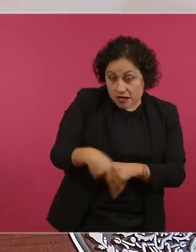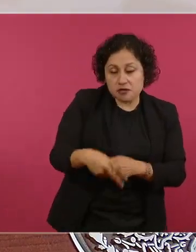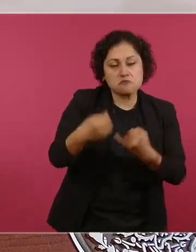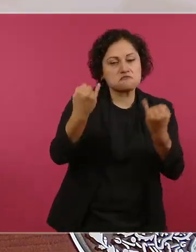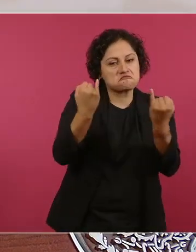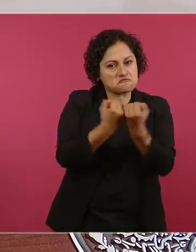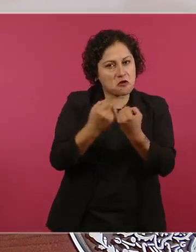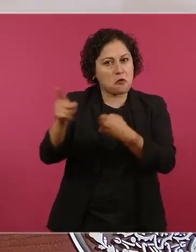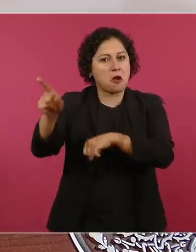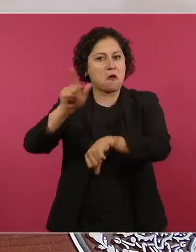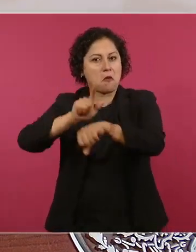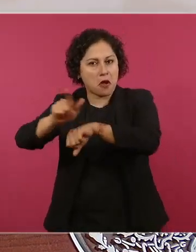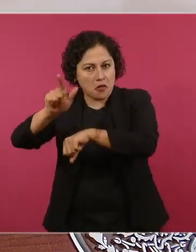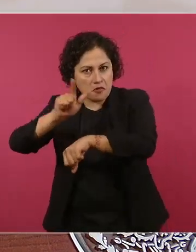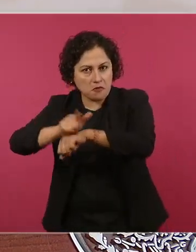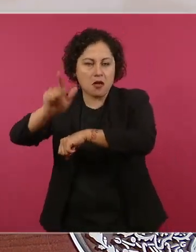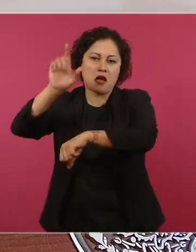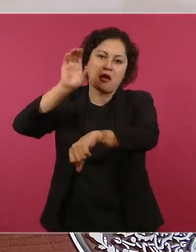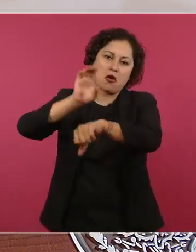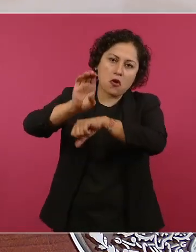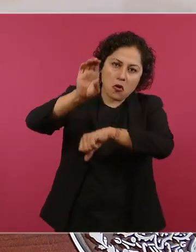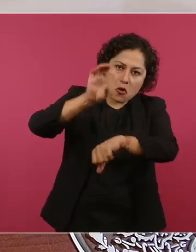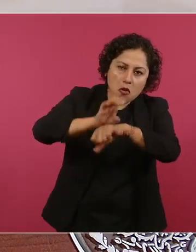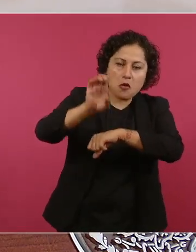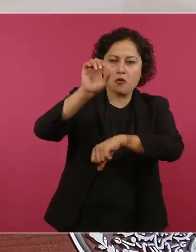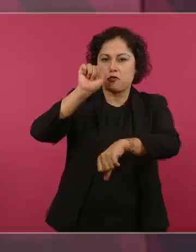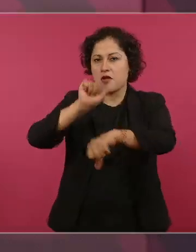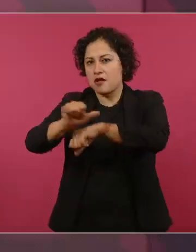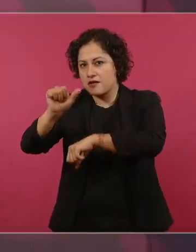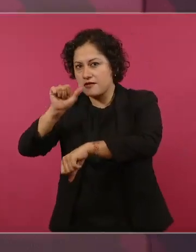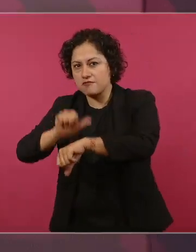Colombia y sucede en Argentina